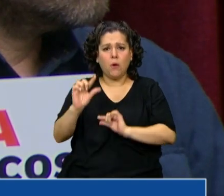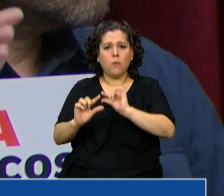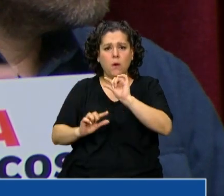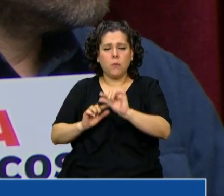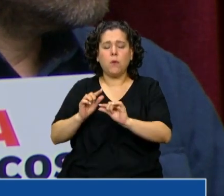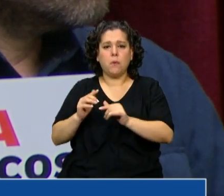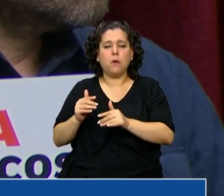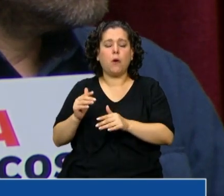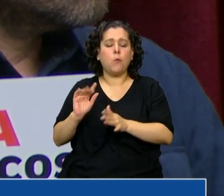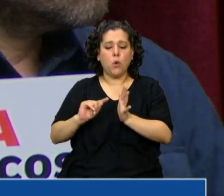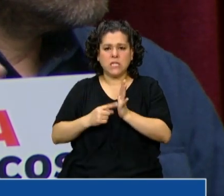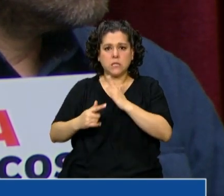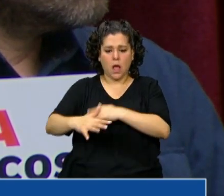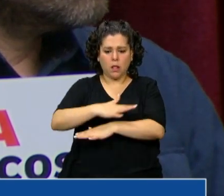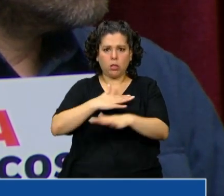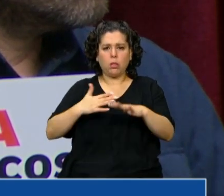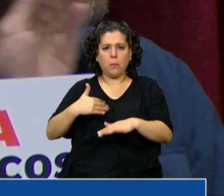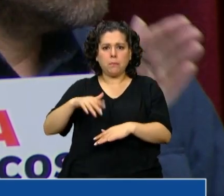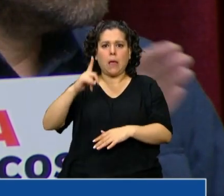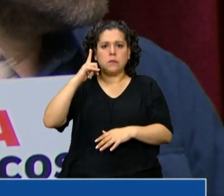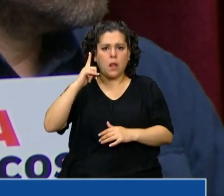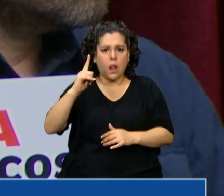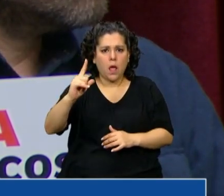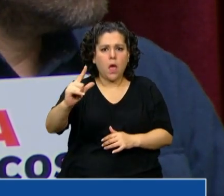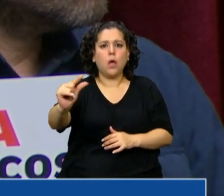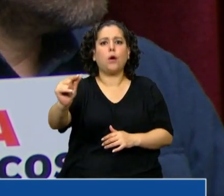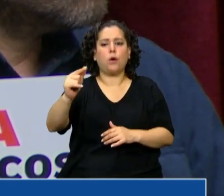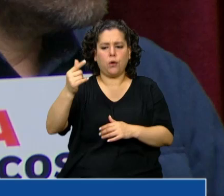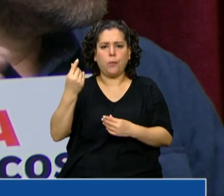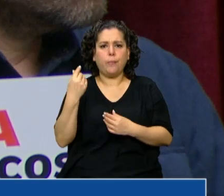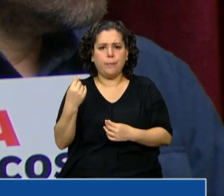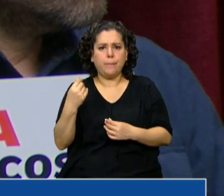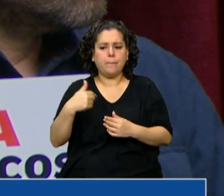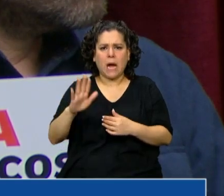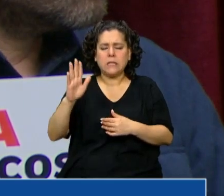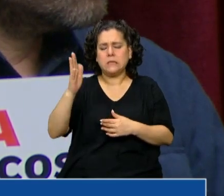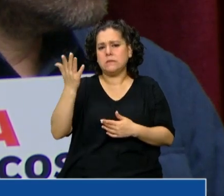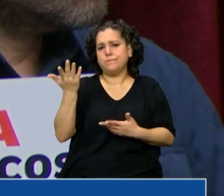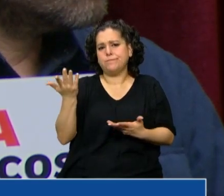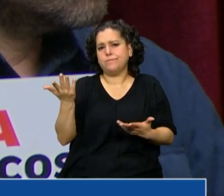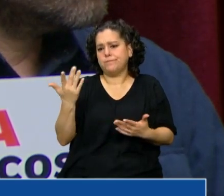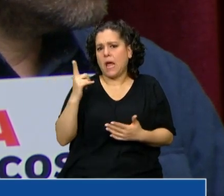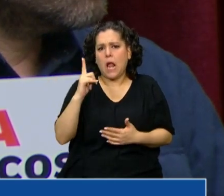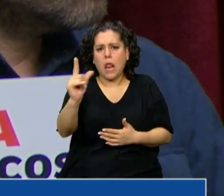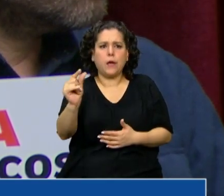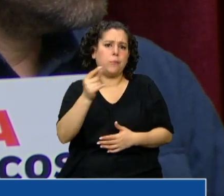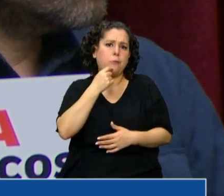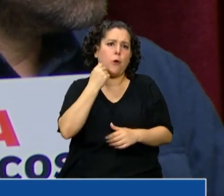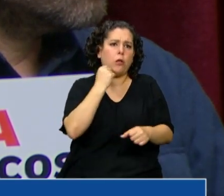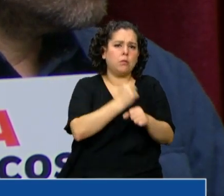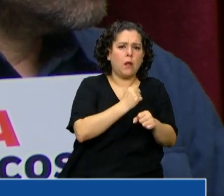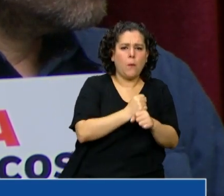vez más de los centros de las localidades hacia las periferias, alejándose por lo tanto del